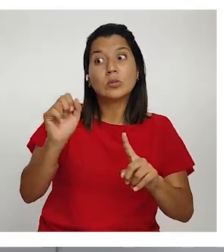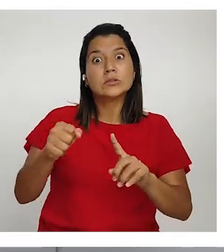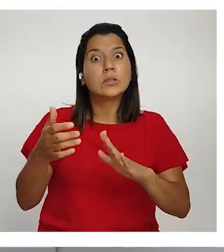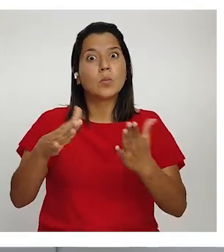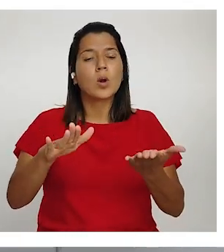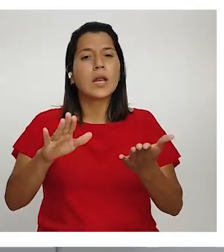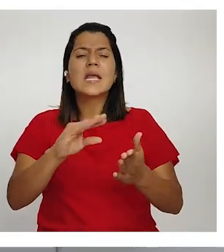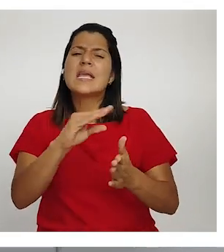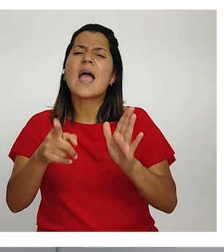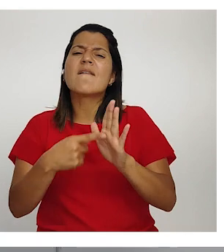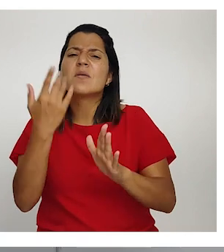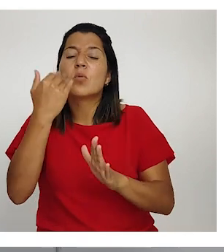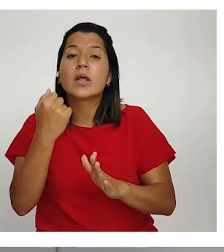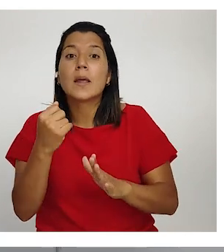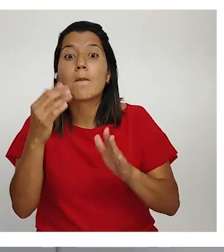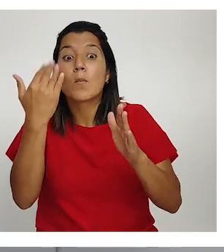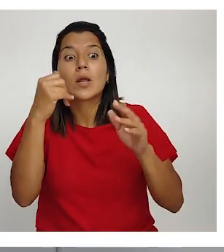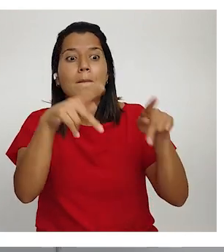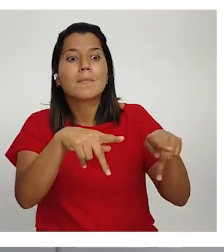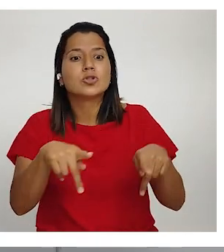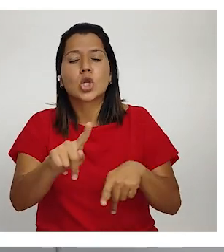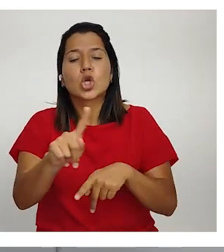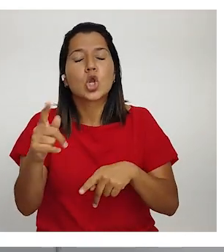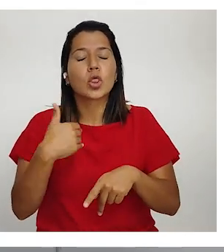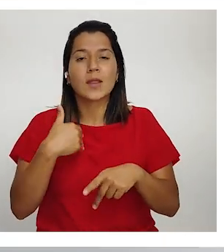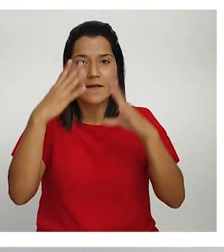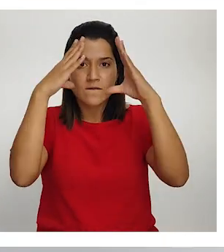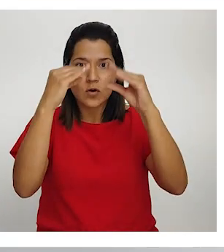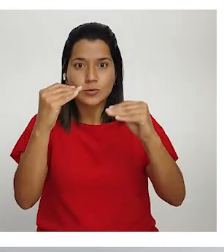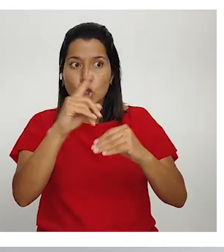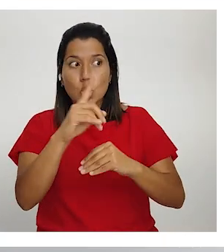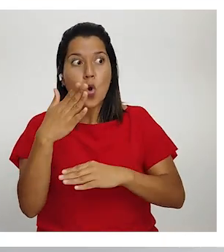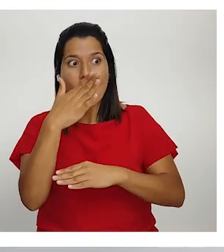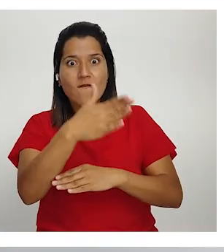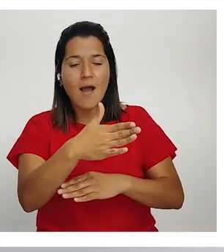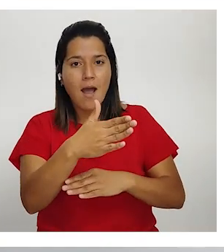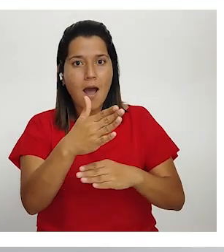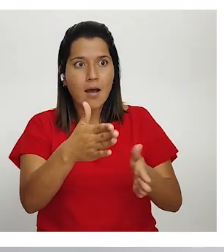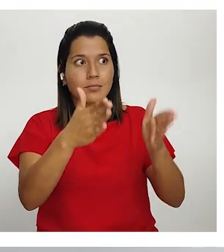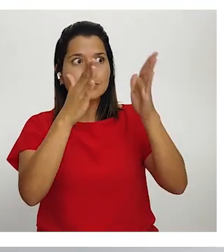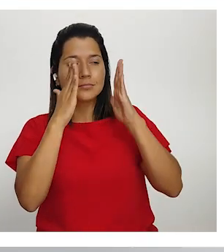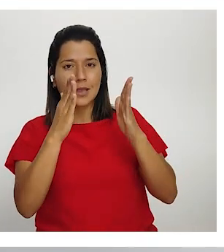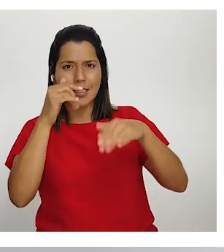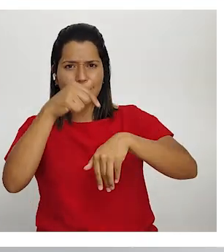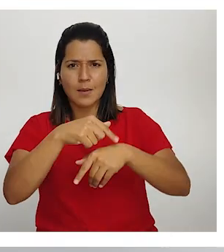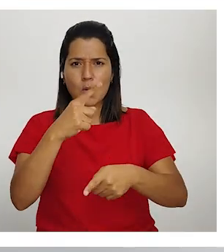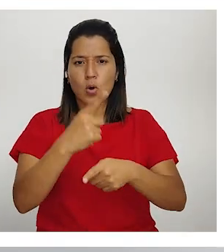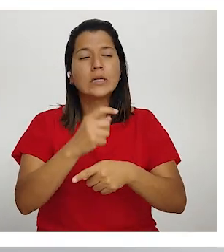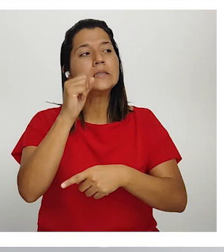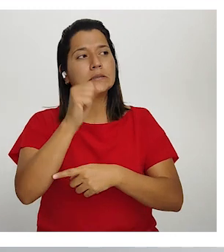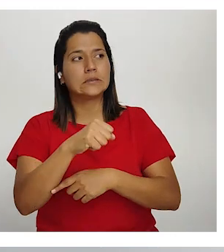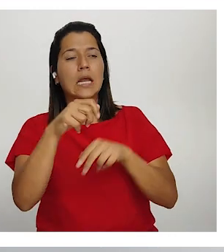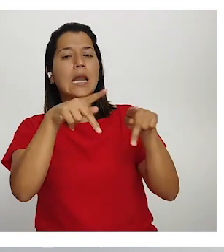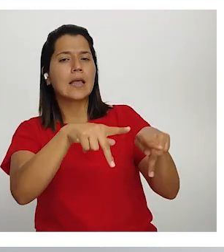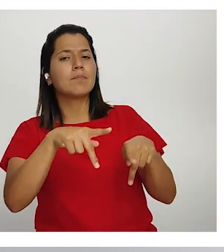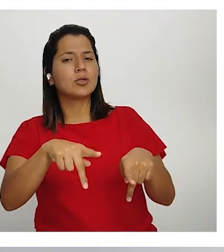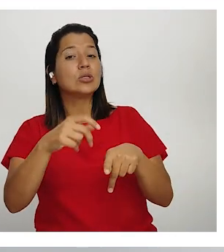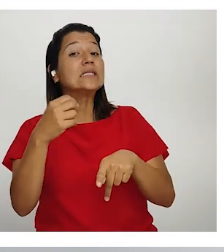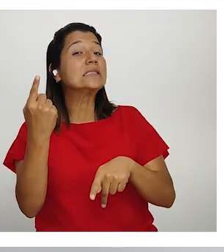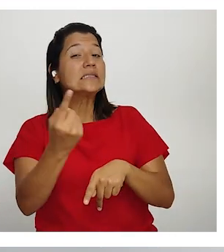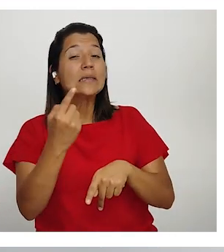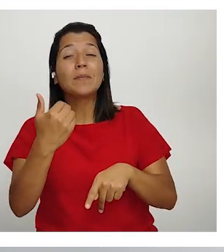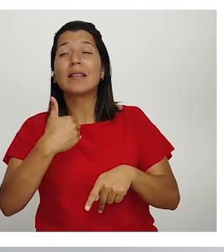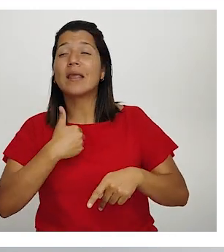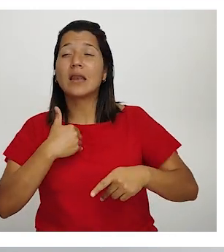por desconocimiento de las personas de no tratarse a tiempo. Sí, las personas en todo momento deben siempre de consultar ante la presencia de síntomas a la Caja.